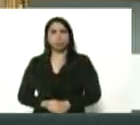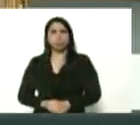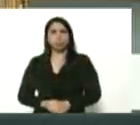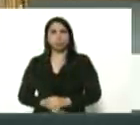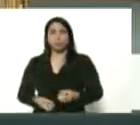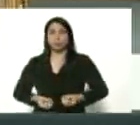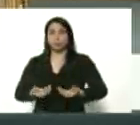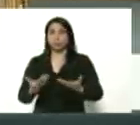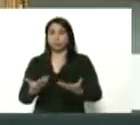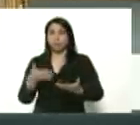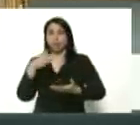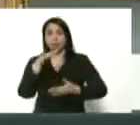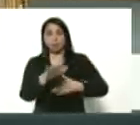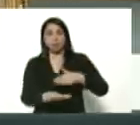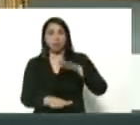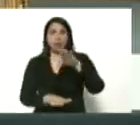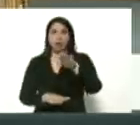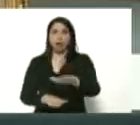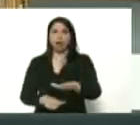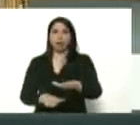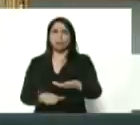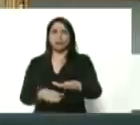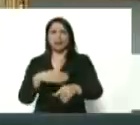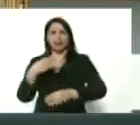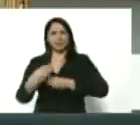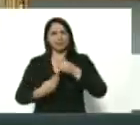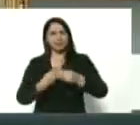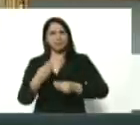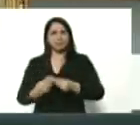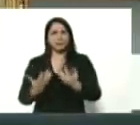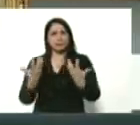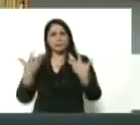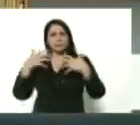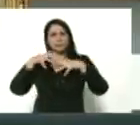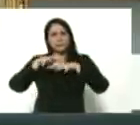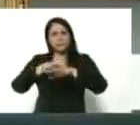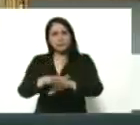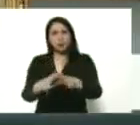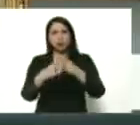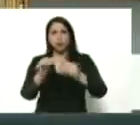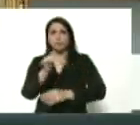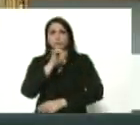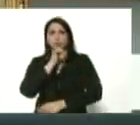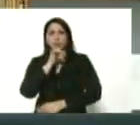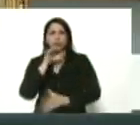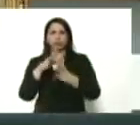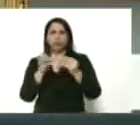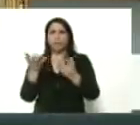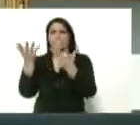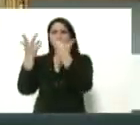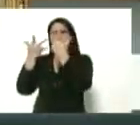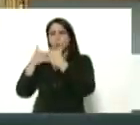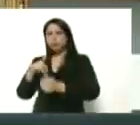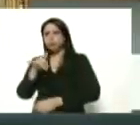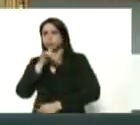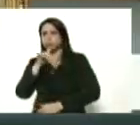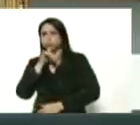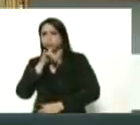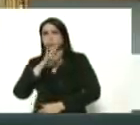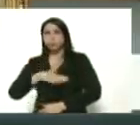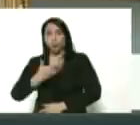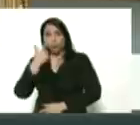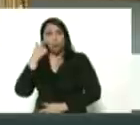llevando adelante y cruzando todas las informaciones, todas las fuentes, y